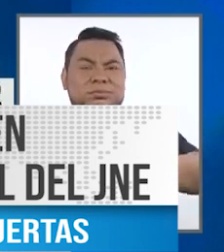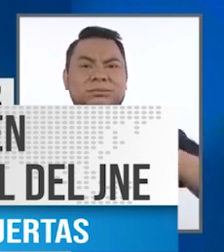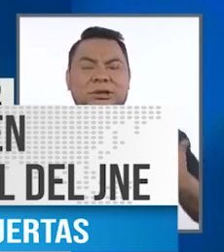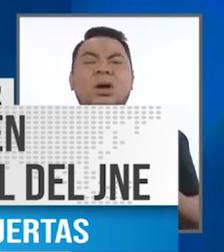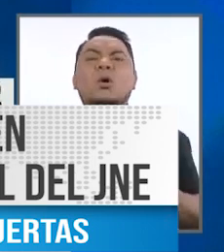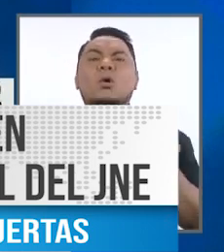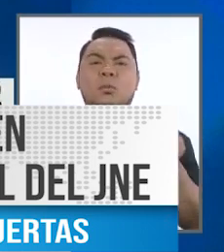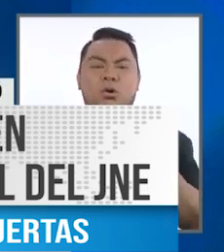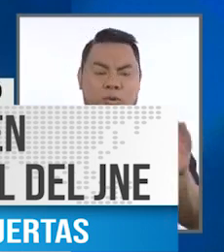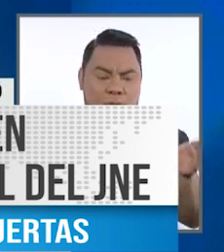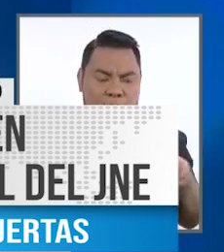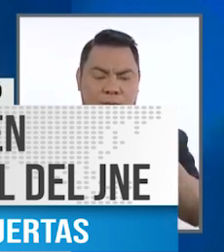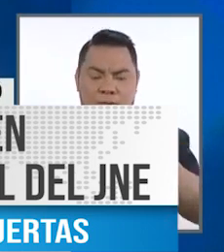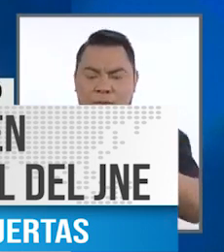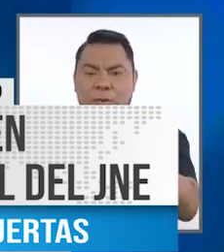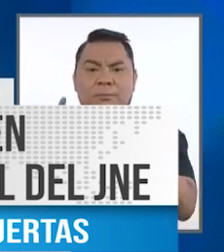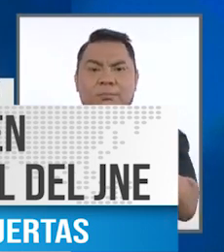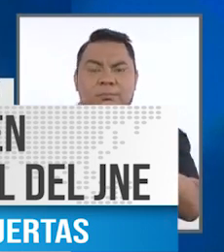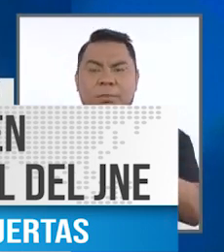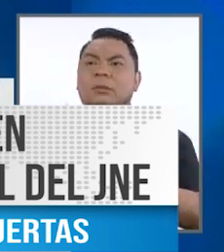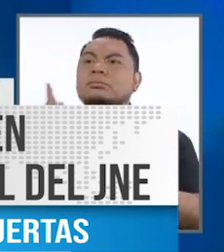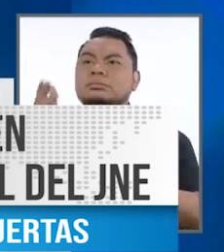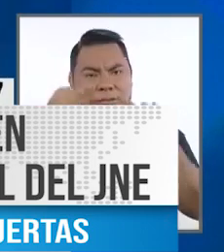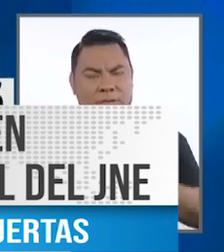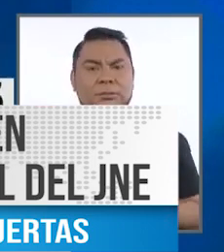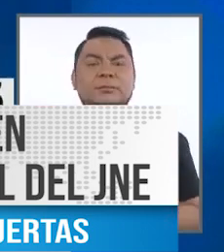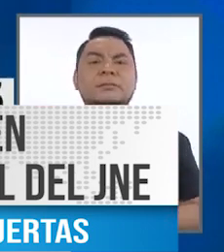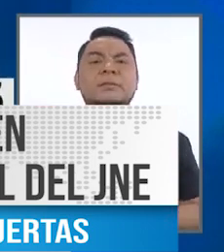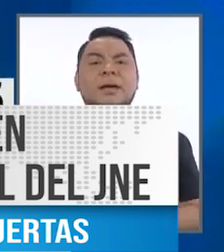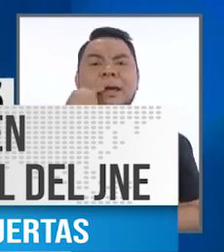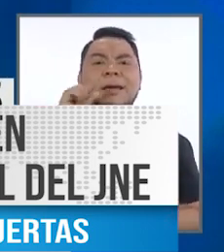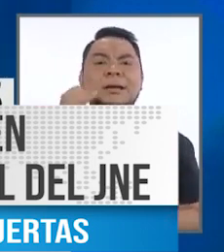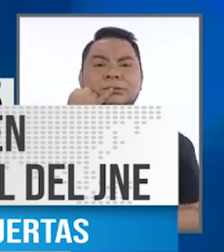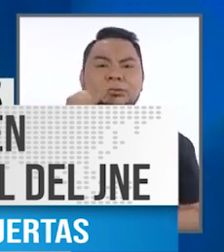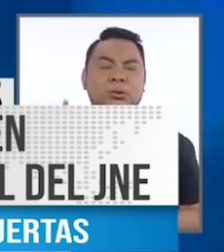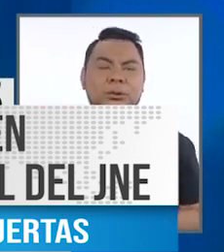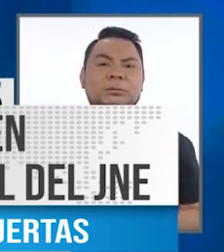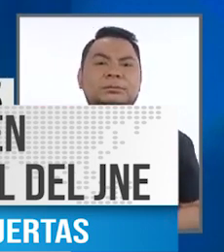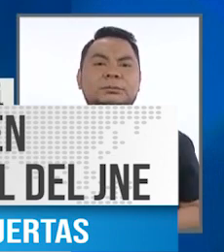las rondas urbanas y campesinas.